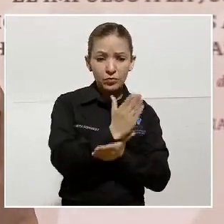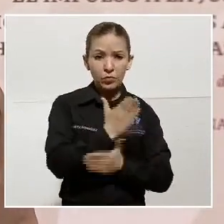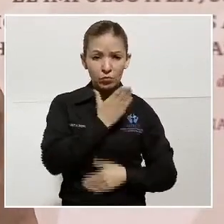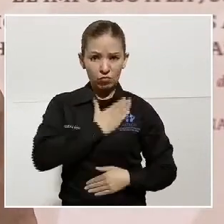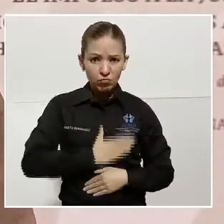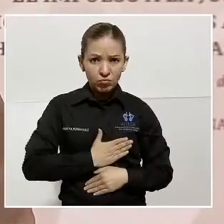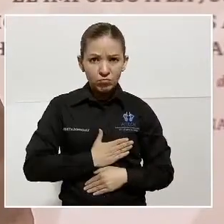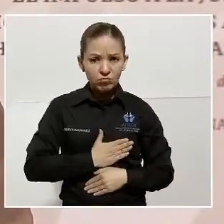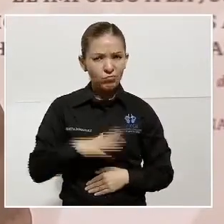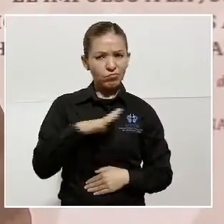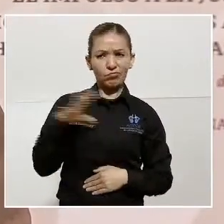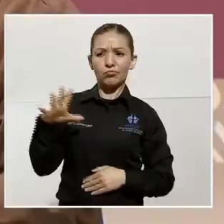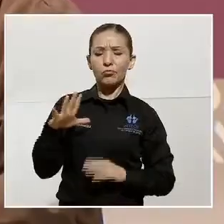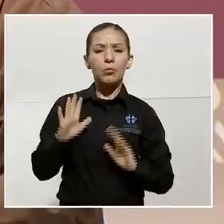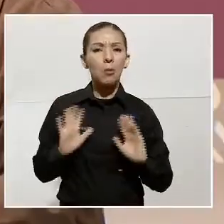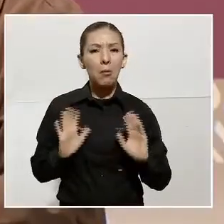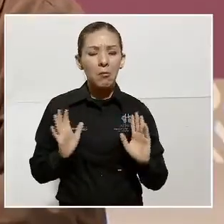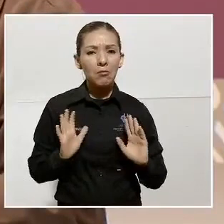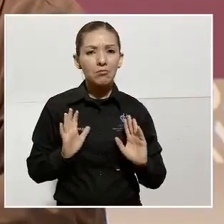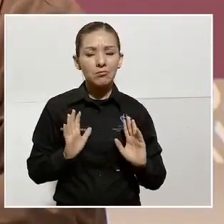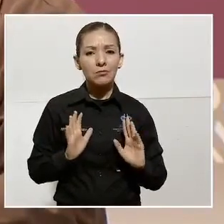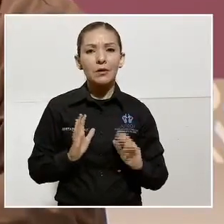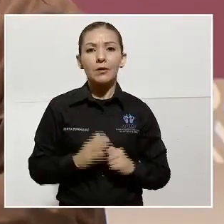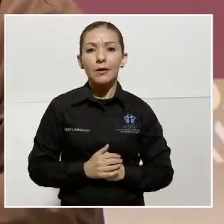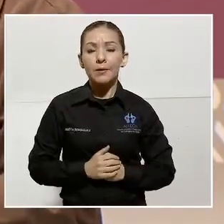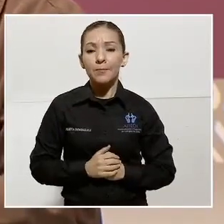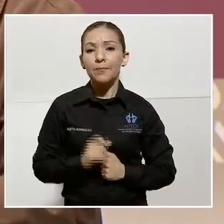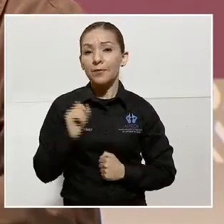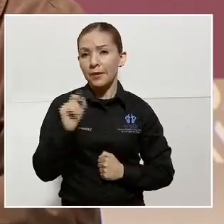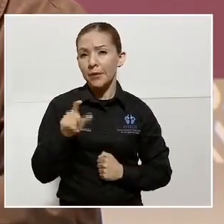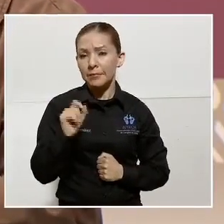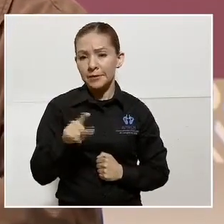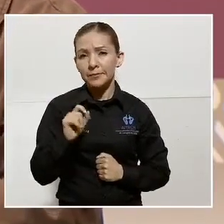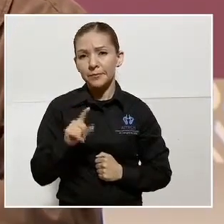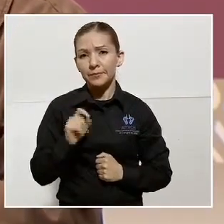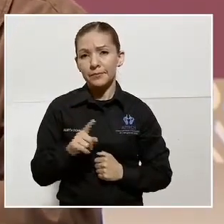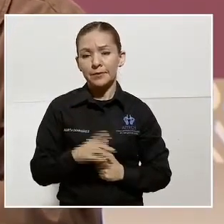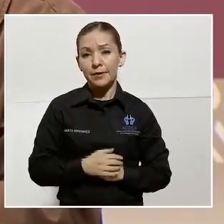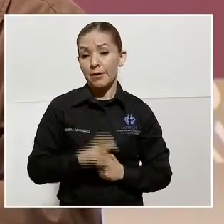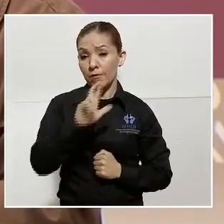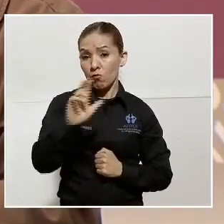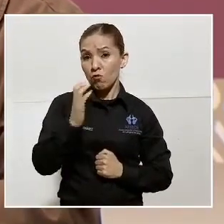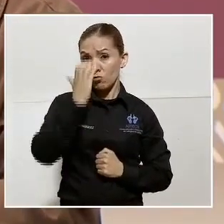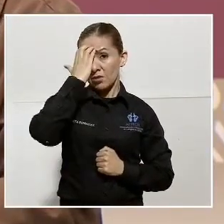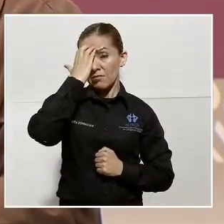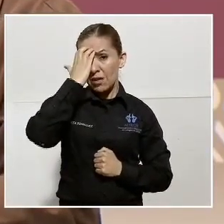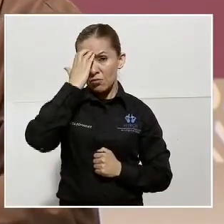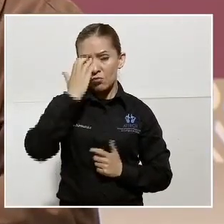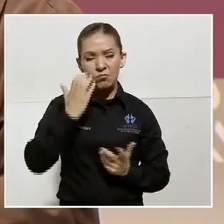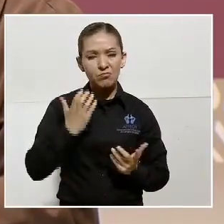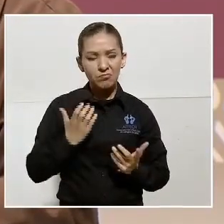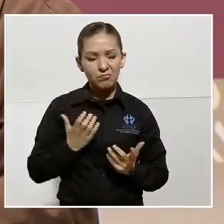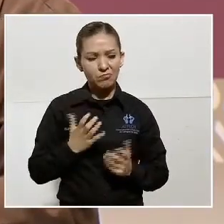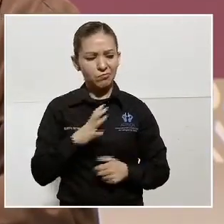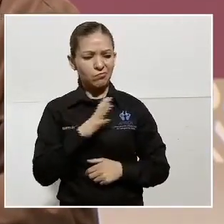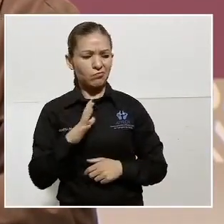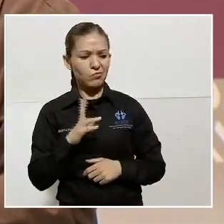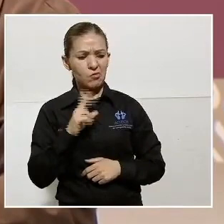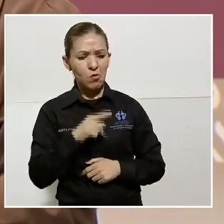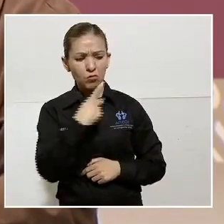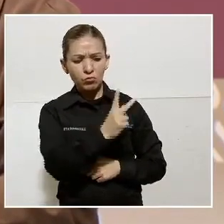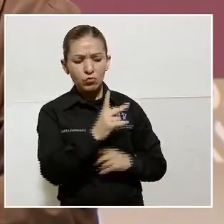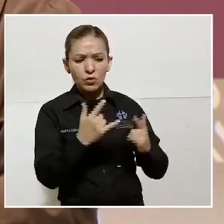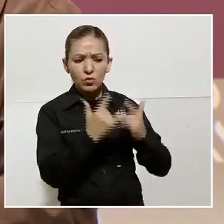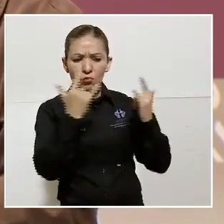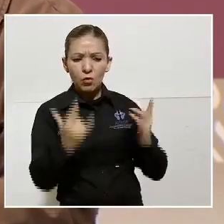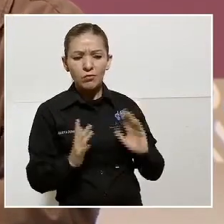los crímenes cometidos en su contra, sino también se les negó el reconocimiento de sus memorias, de sus